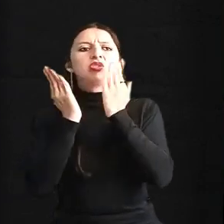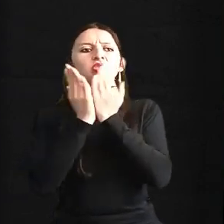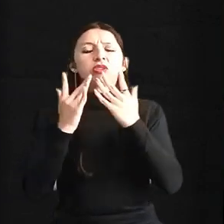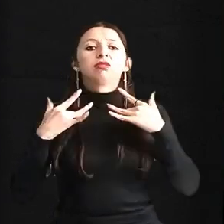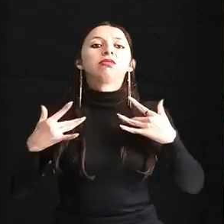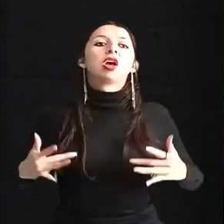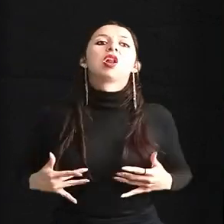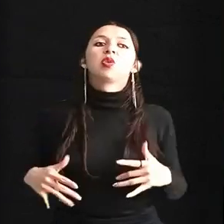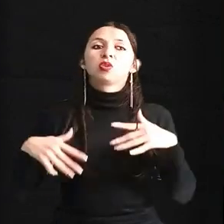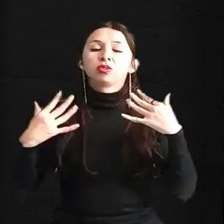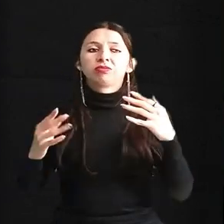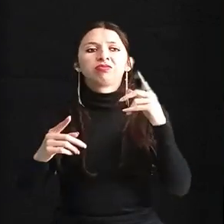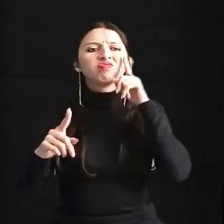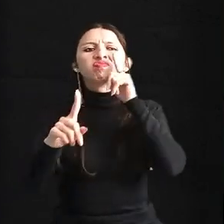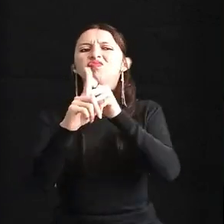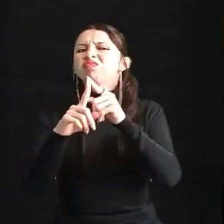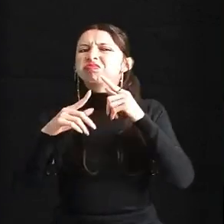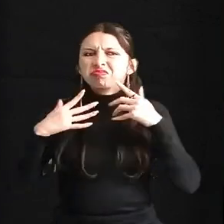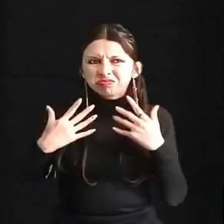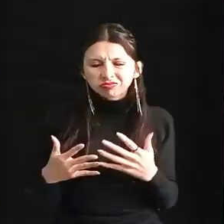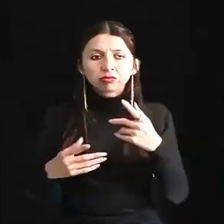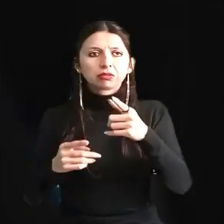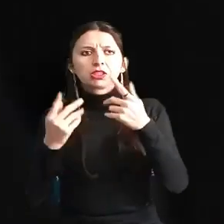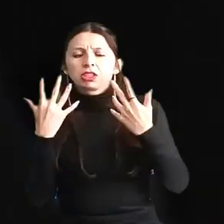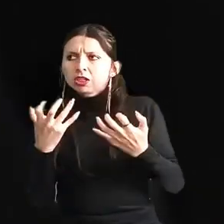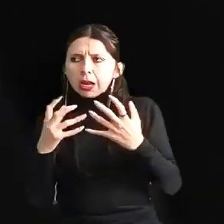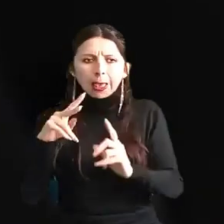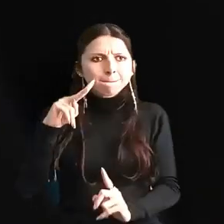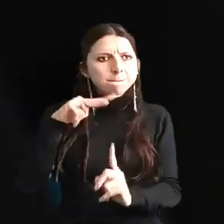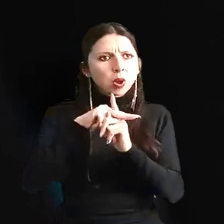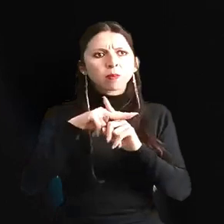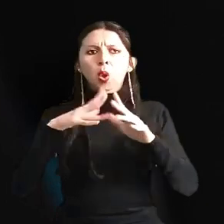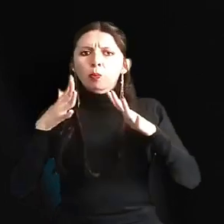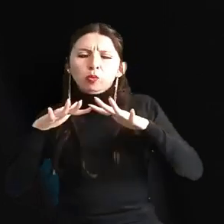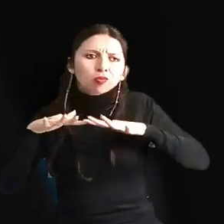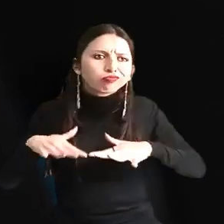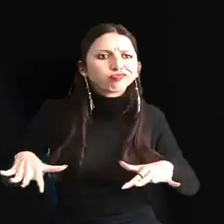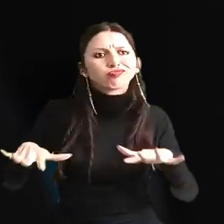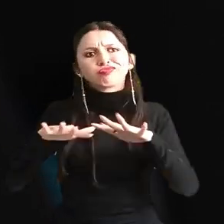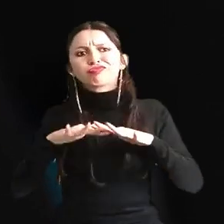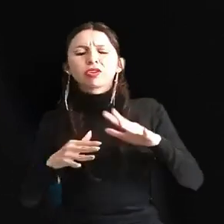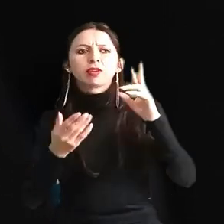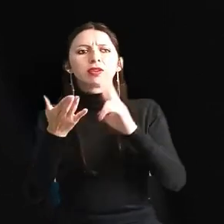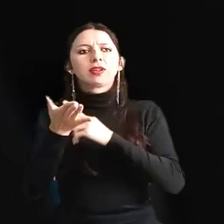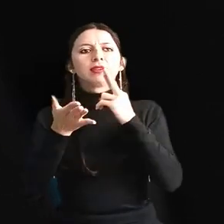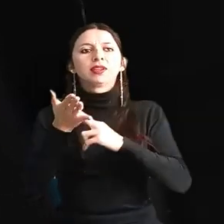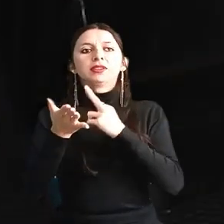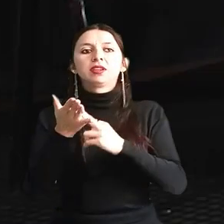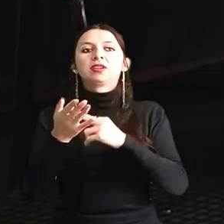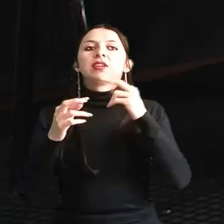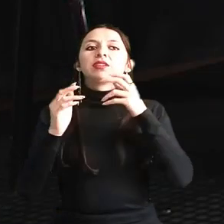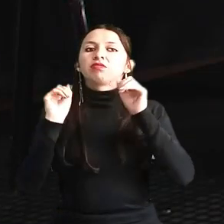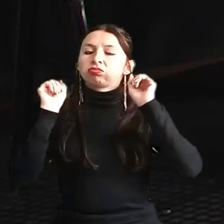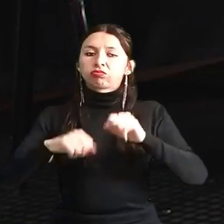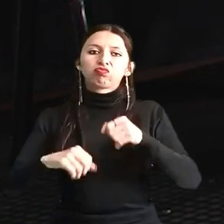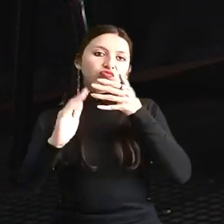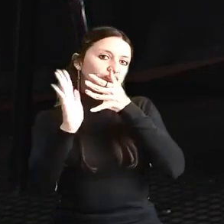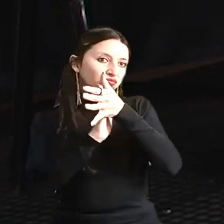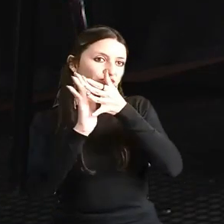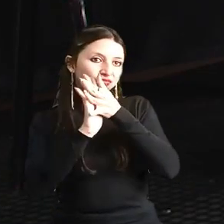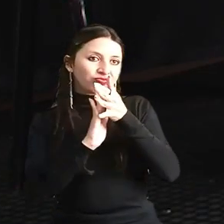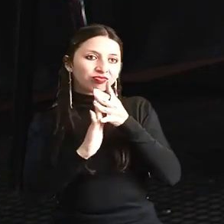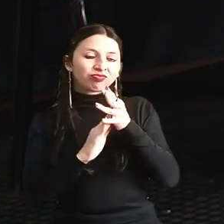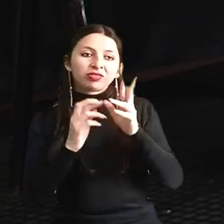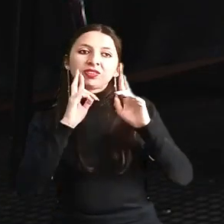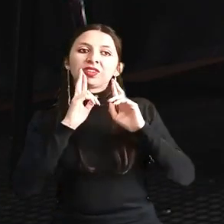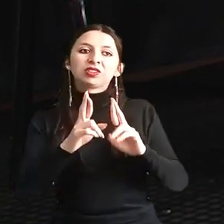se buscaba un espacio medio a través del cual se pudiesen comunicar los resultados